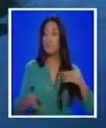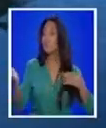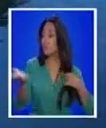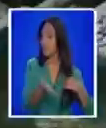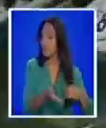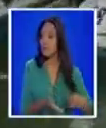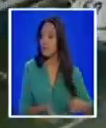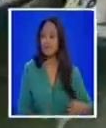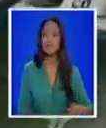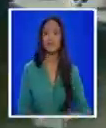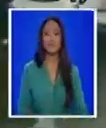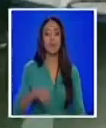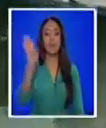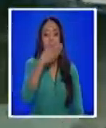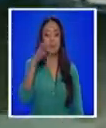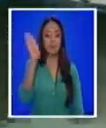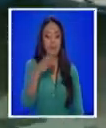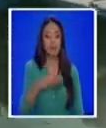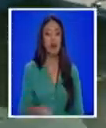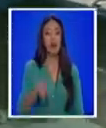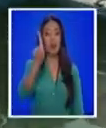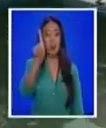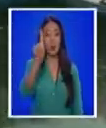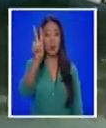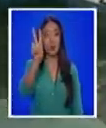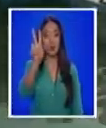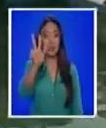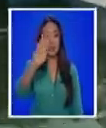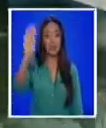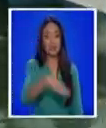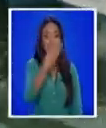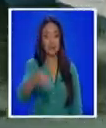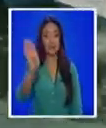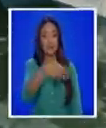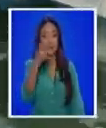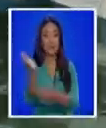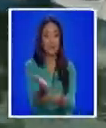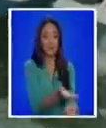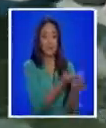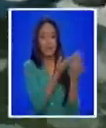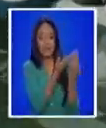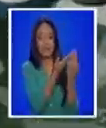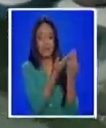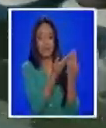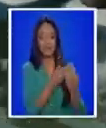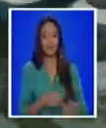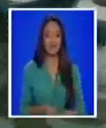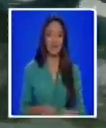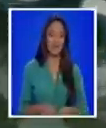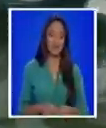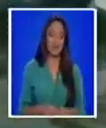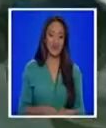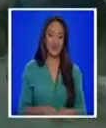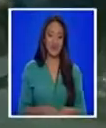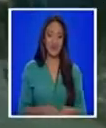favor, acá, para el grito. A las dos y a las tres, ¡jueguen vecinos!